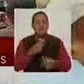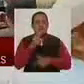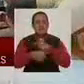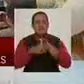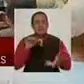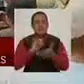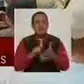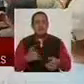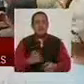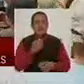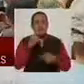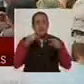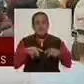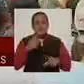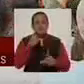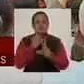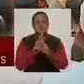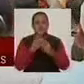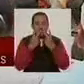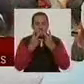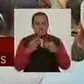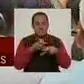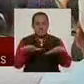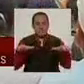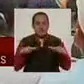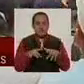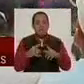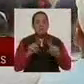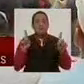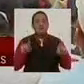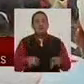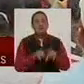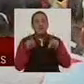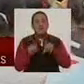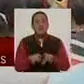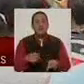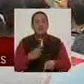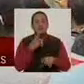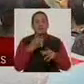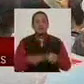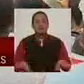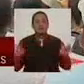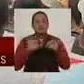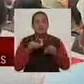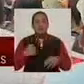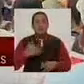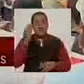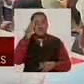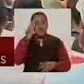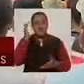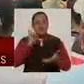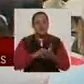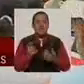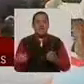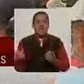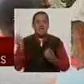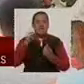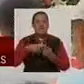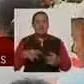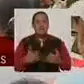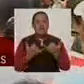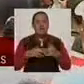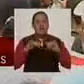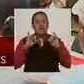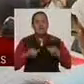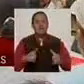se encuentran identificadas. Pero también es importante saber que todavía quedan